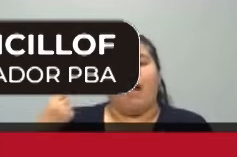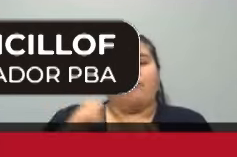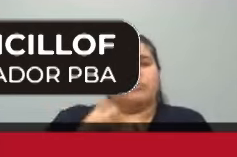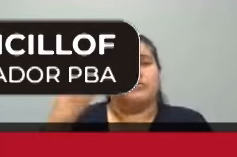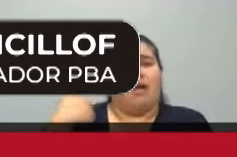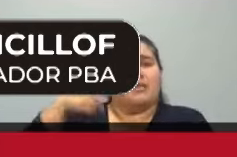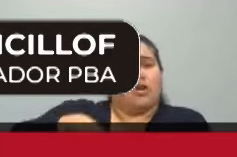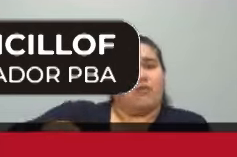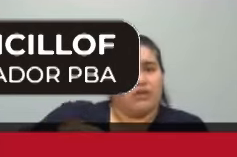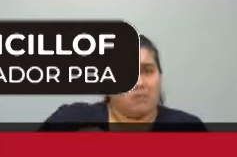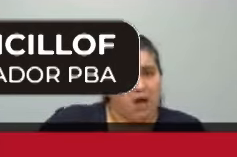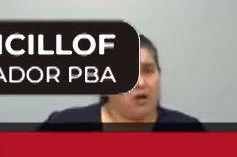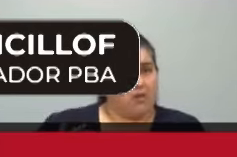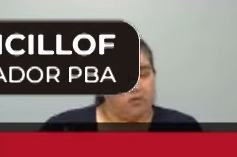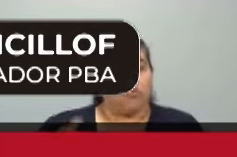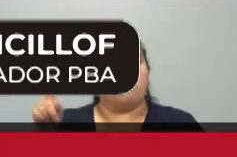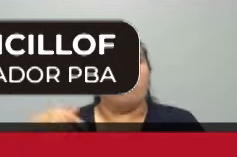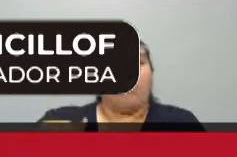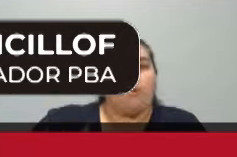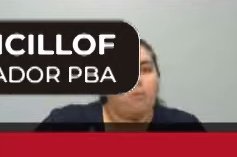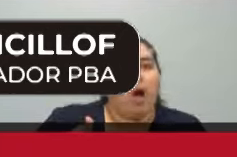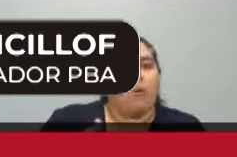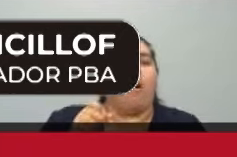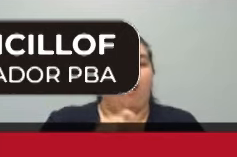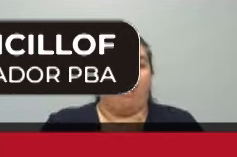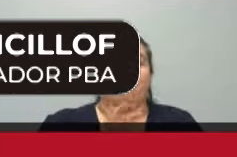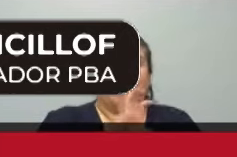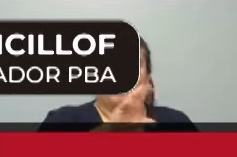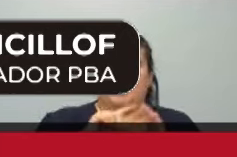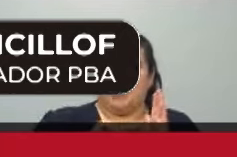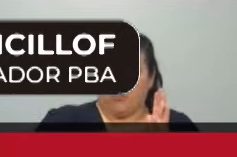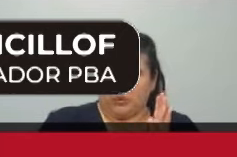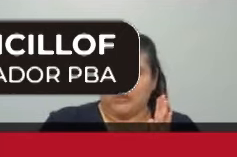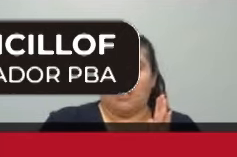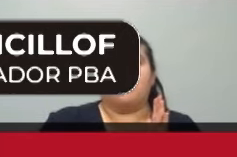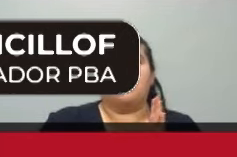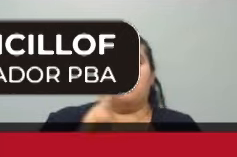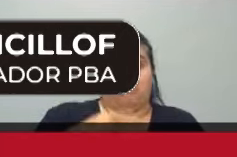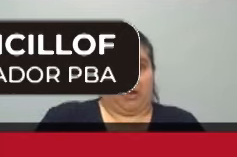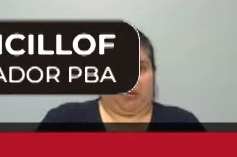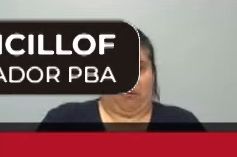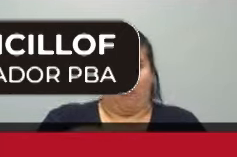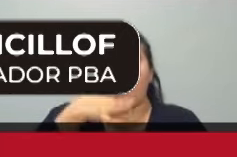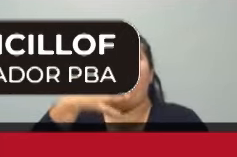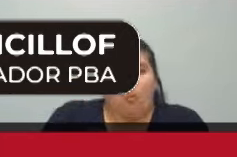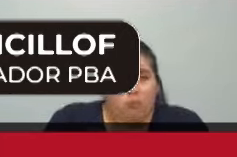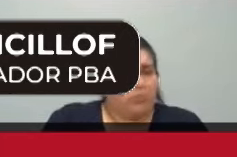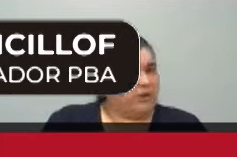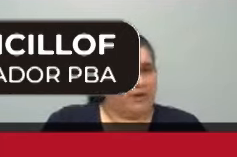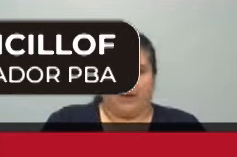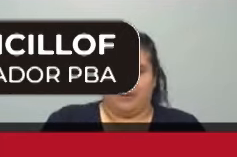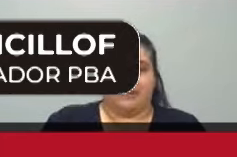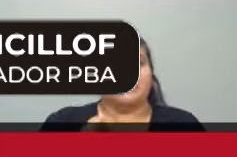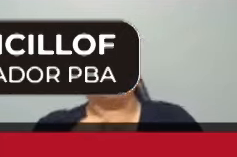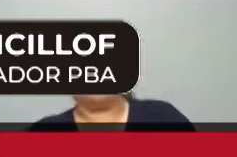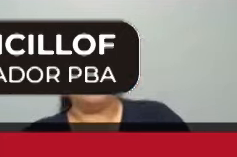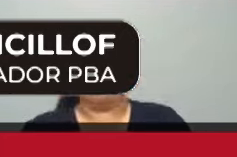contratos y está ejecutando obra en la provincia de Buenos Aires que no es de cumplimiento optativo.